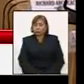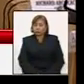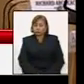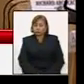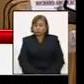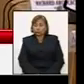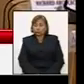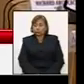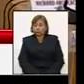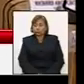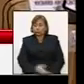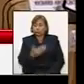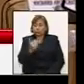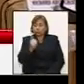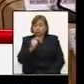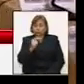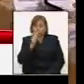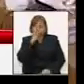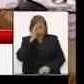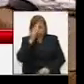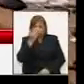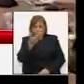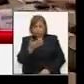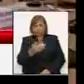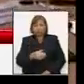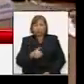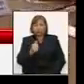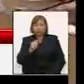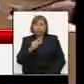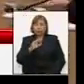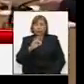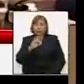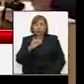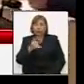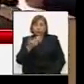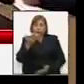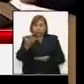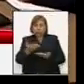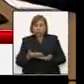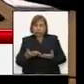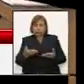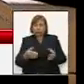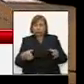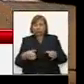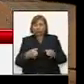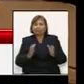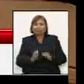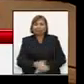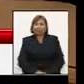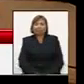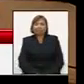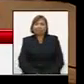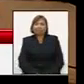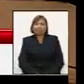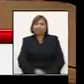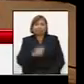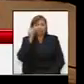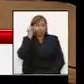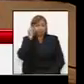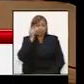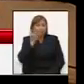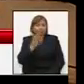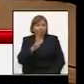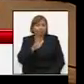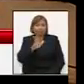Gracias, presidente. Saludando por intermedio suyo al oficial Araujo. Bienvenido al Congreso de la República. Gracias, señor oficial. Tengo entendido que usted